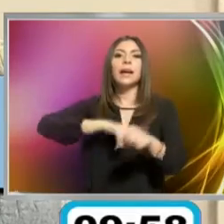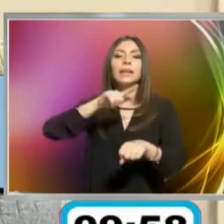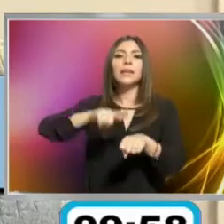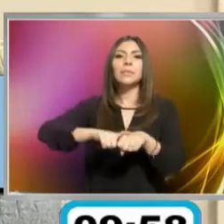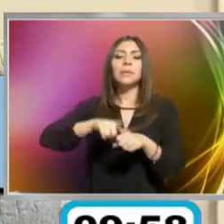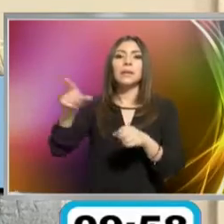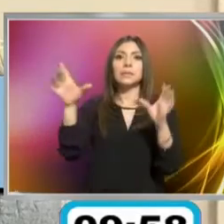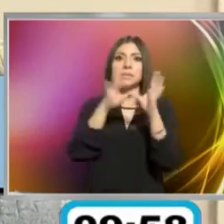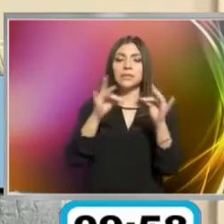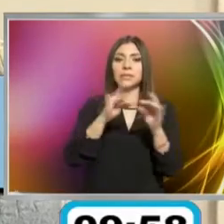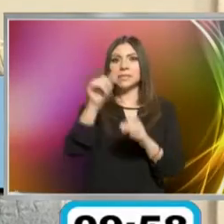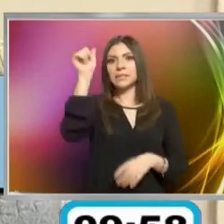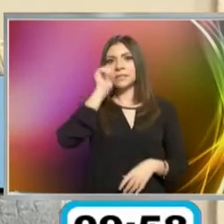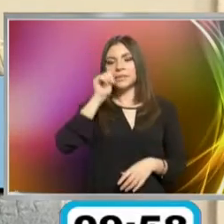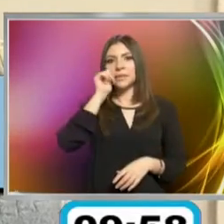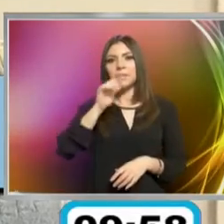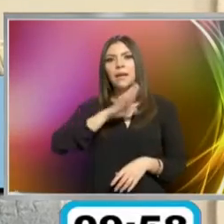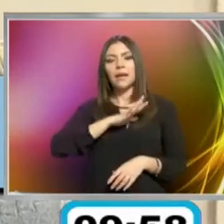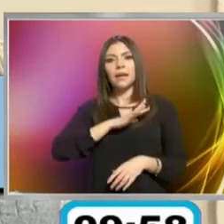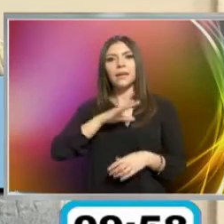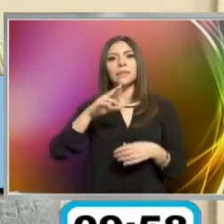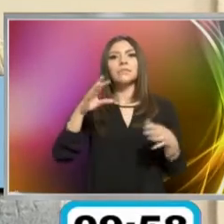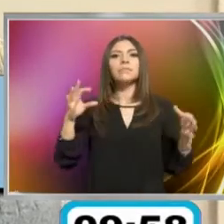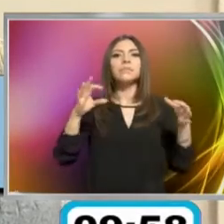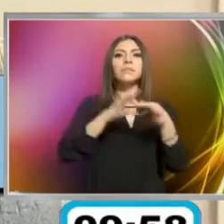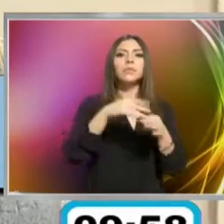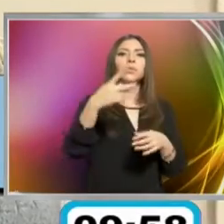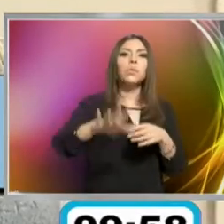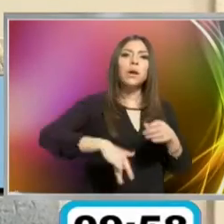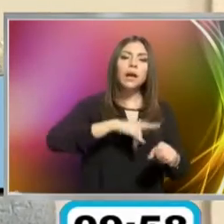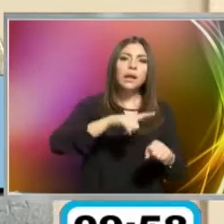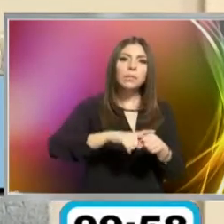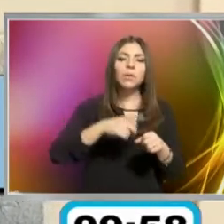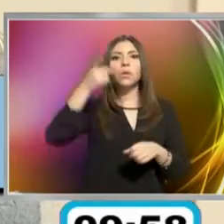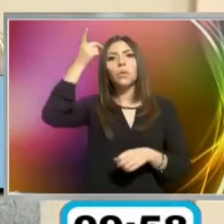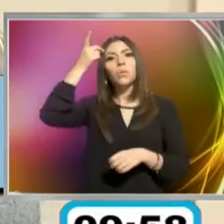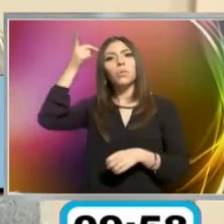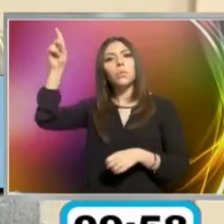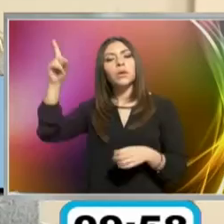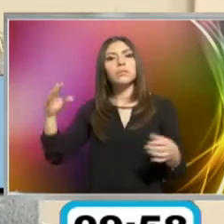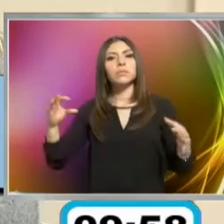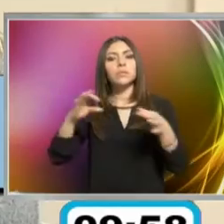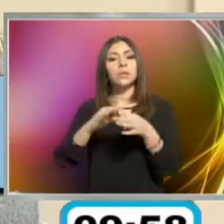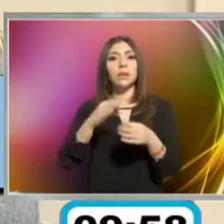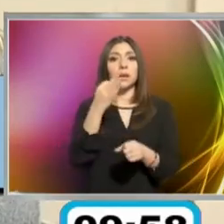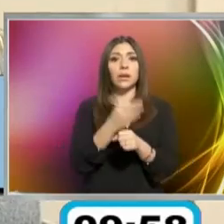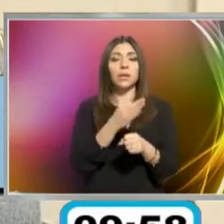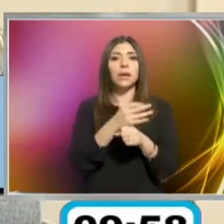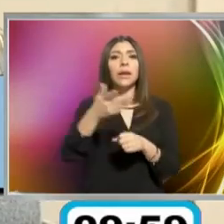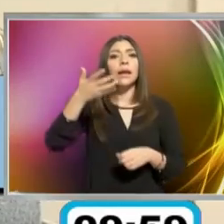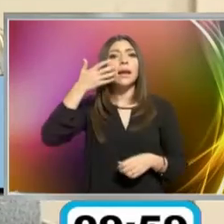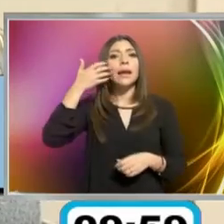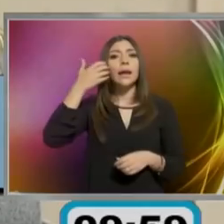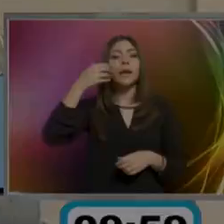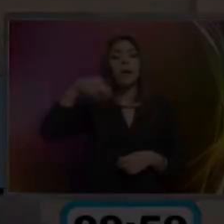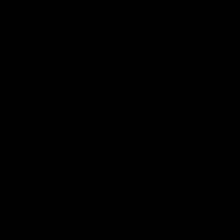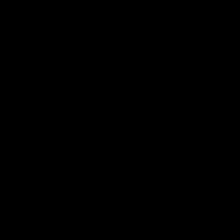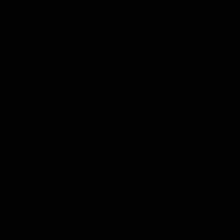con un caso que, como siempre, relaciona a su mascota con el dueño. En este caso, el caso de la gatita Nube.